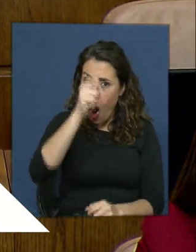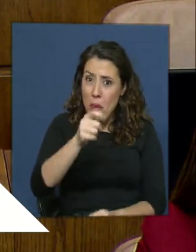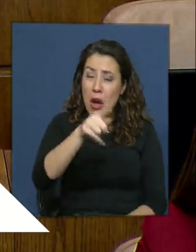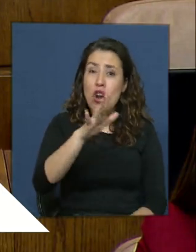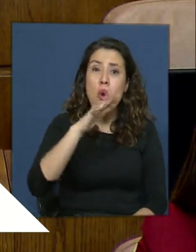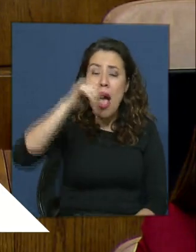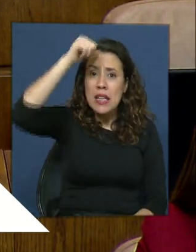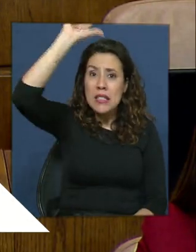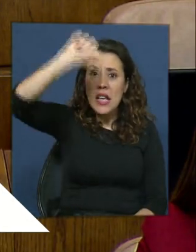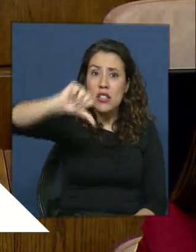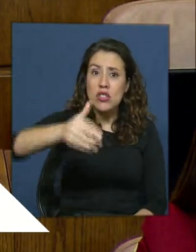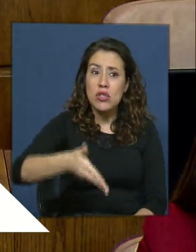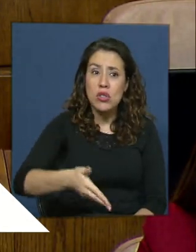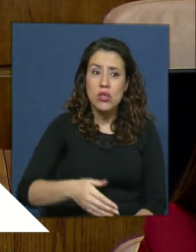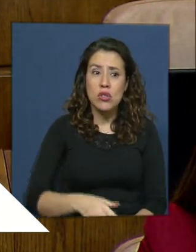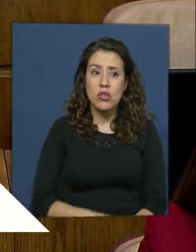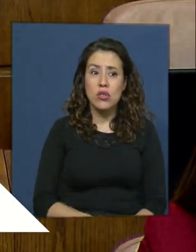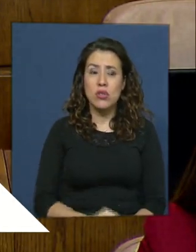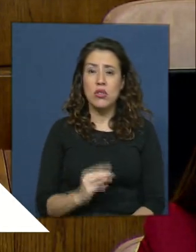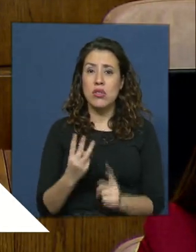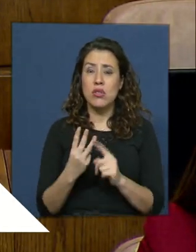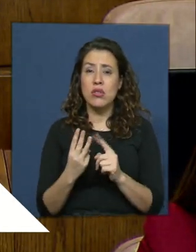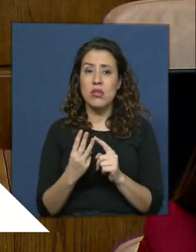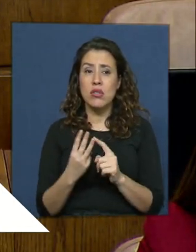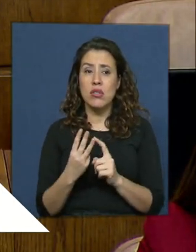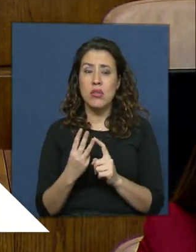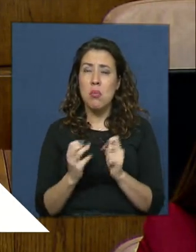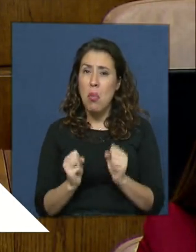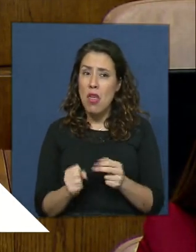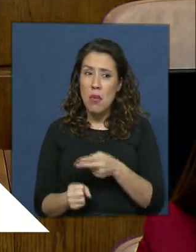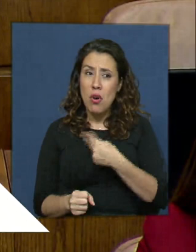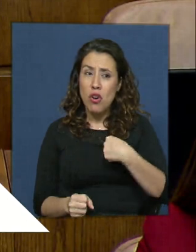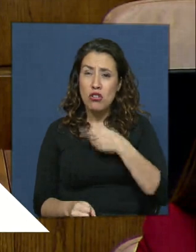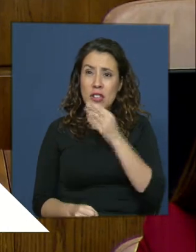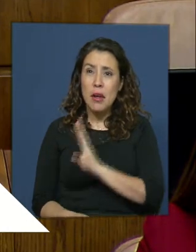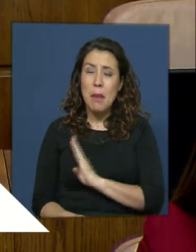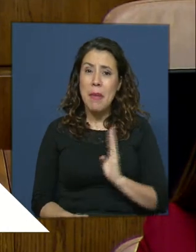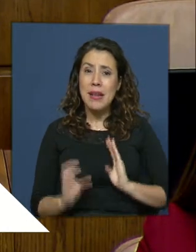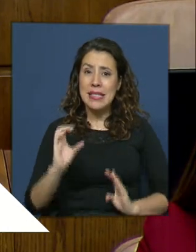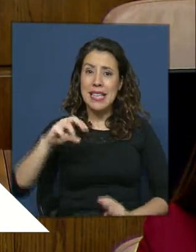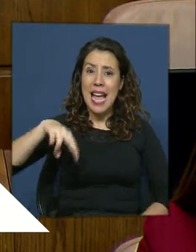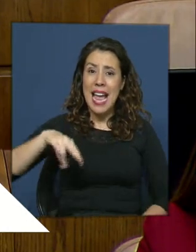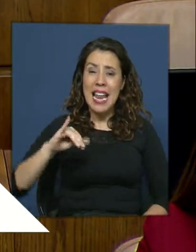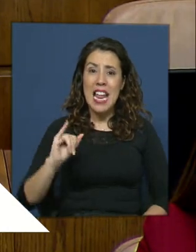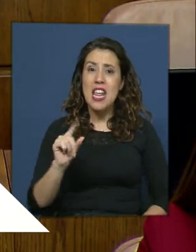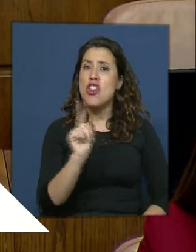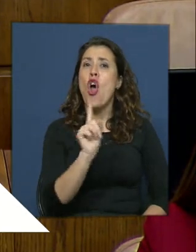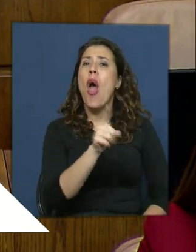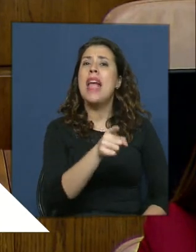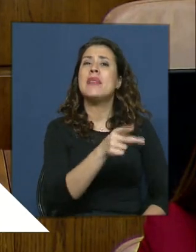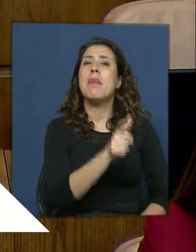condenado? Tercero, ¿podríamos sostener que los miembros de la CNI no fueron criminales?